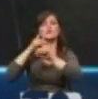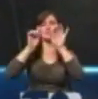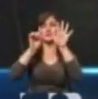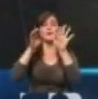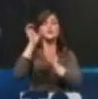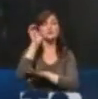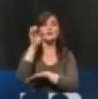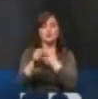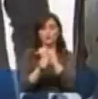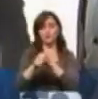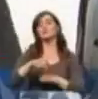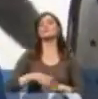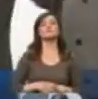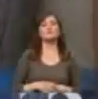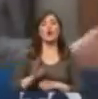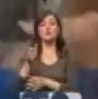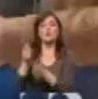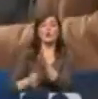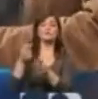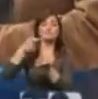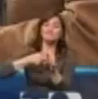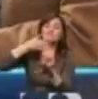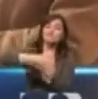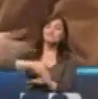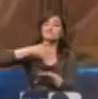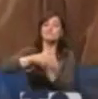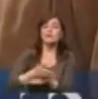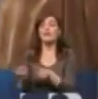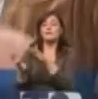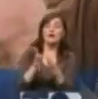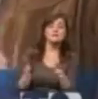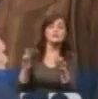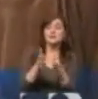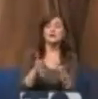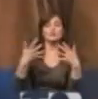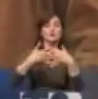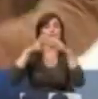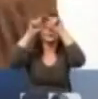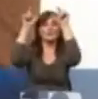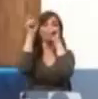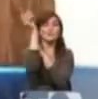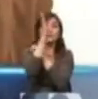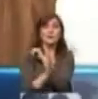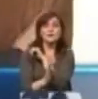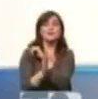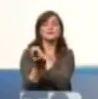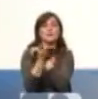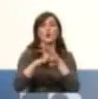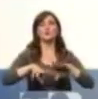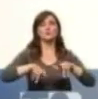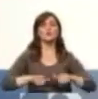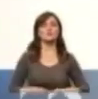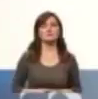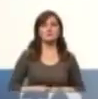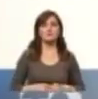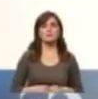este año. Según su abogado, durante los meses posteriores se intentó involucrar su caso con el de la empresa brasileña Odebrecht. Exceso